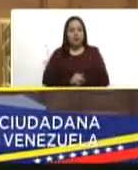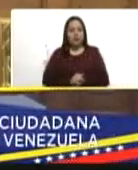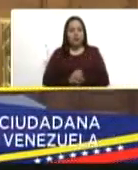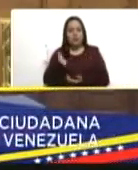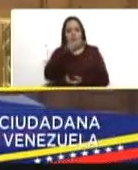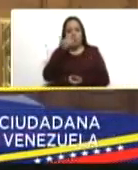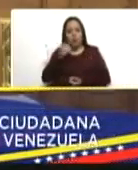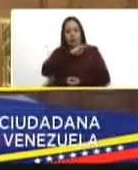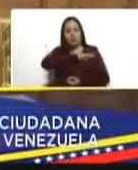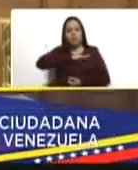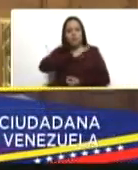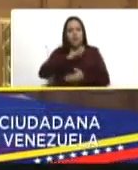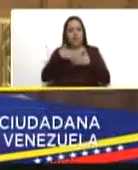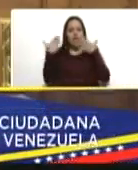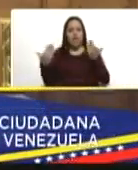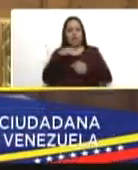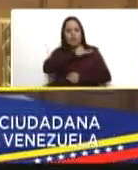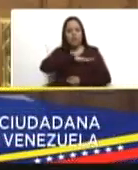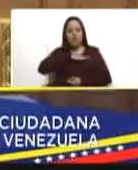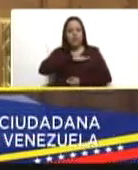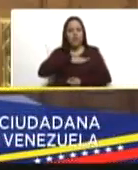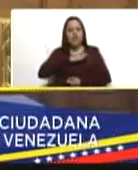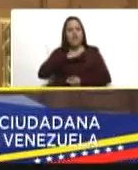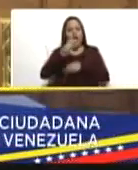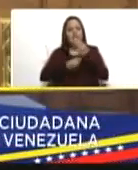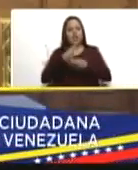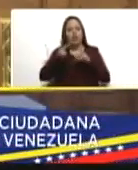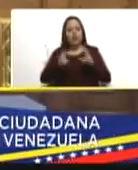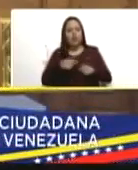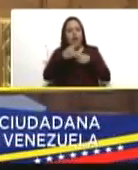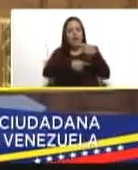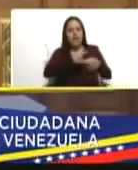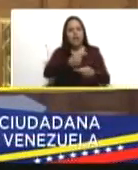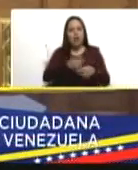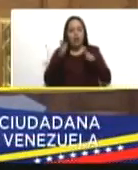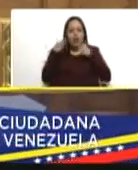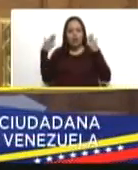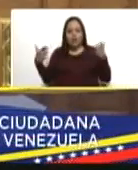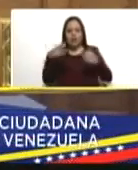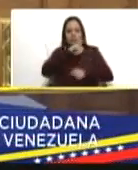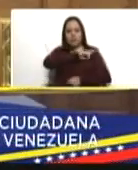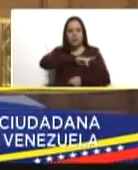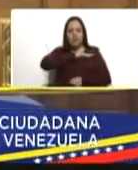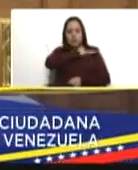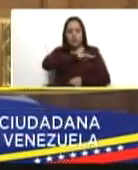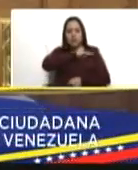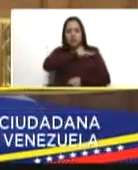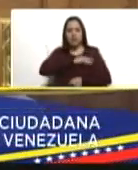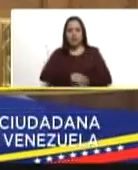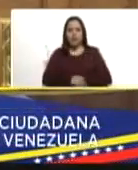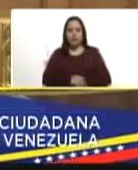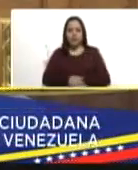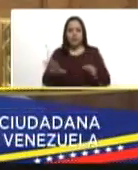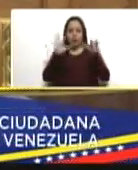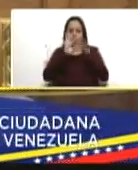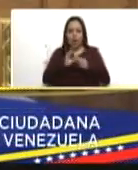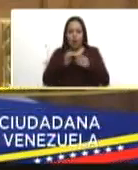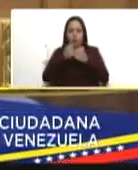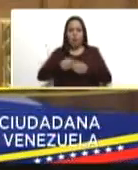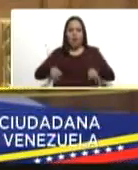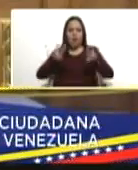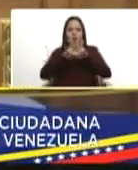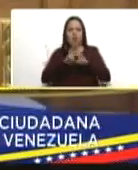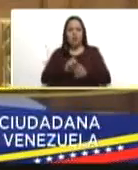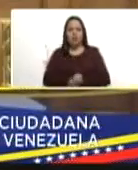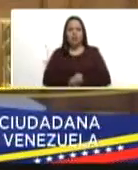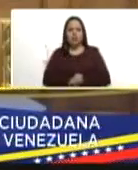misiones grandes misiones y consolidar una nueva generación de grandes misiones afianzando los valores cristianos y humanos